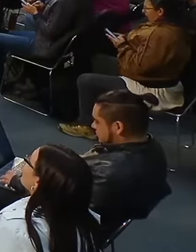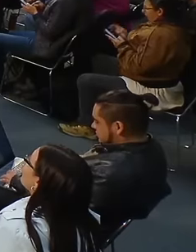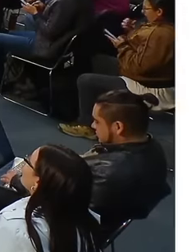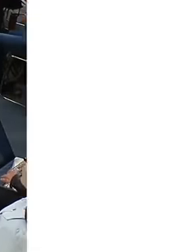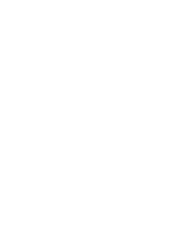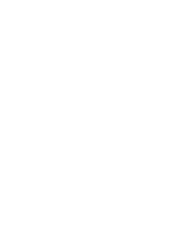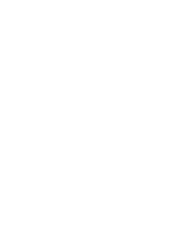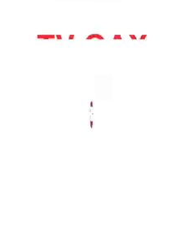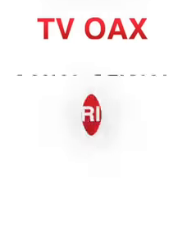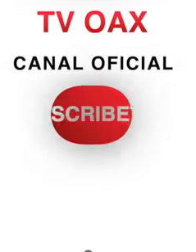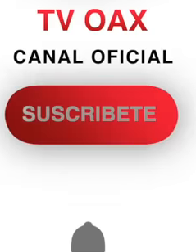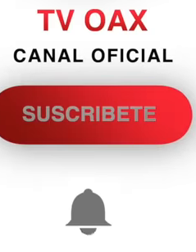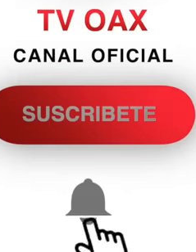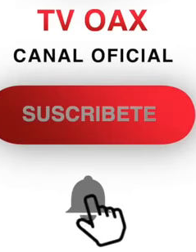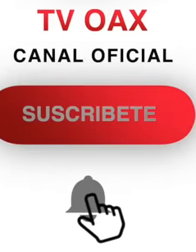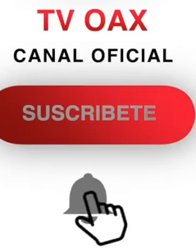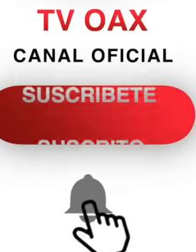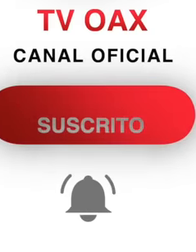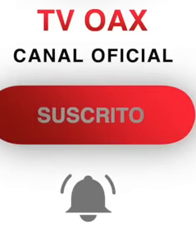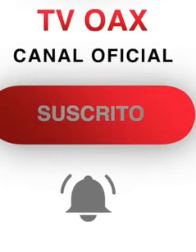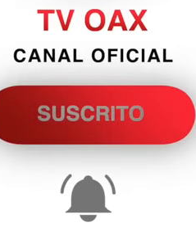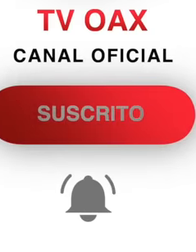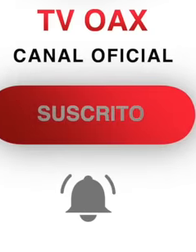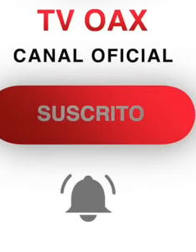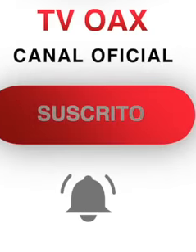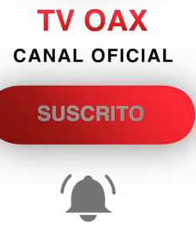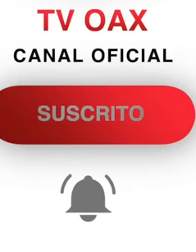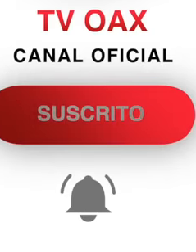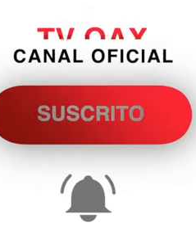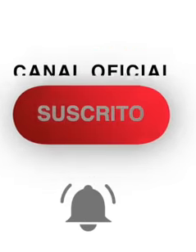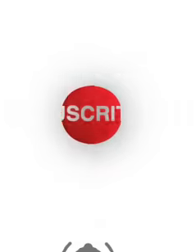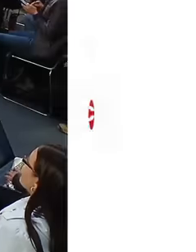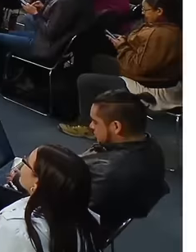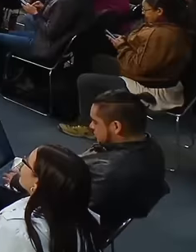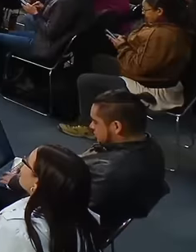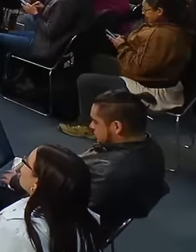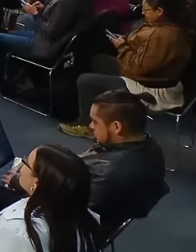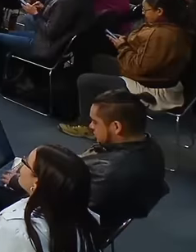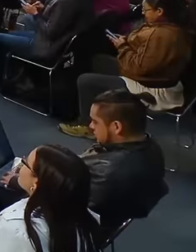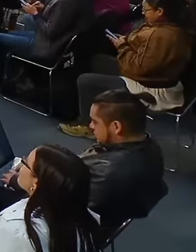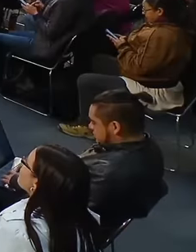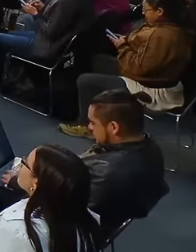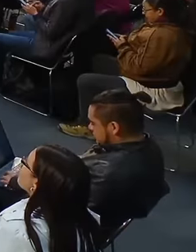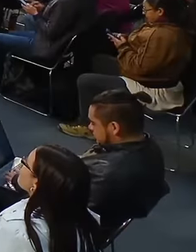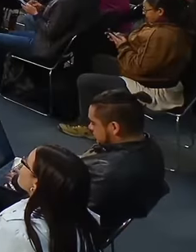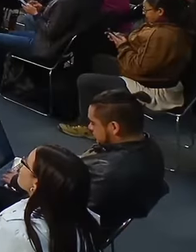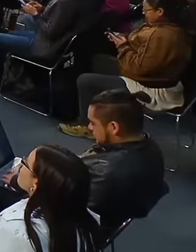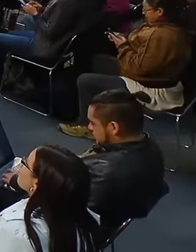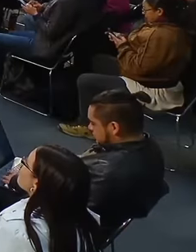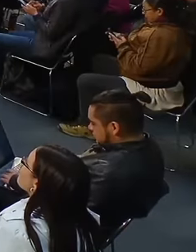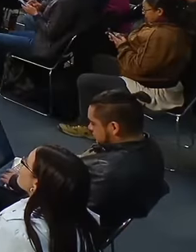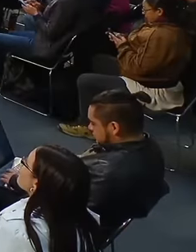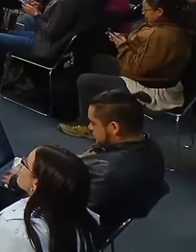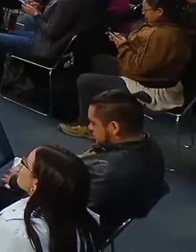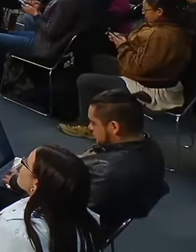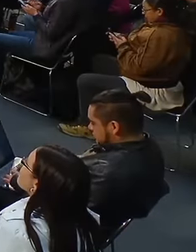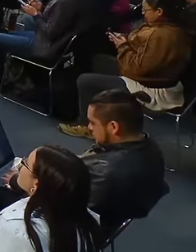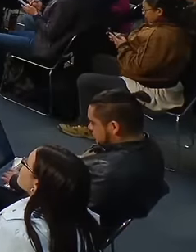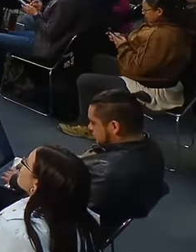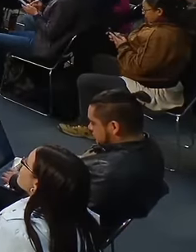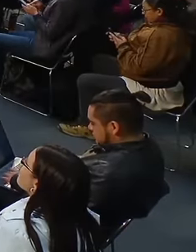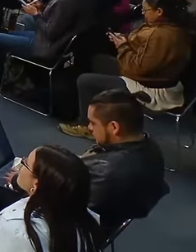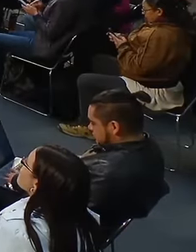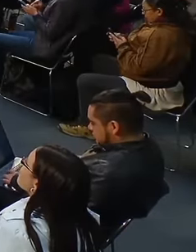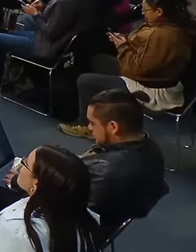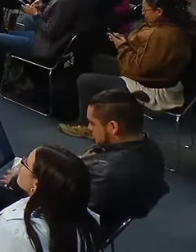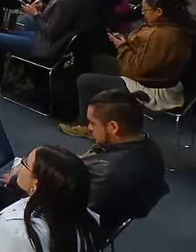en México o fuera de México, nuestros paisanos, paisanas, que recupera nuestra tradición,